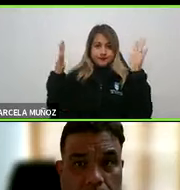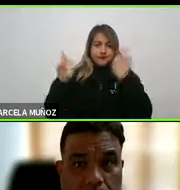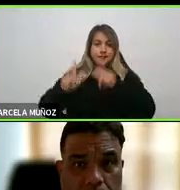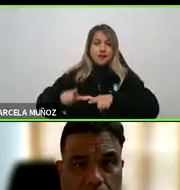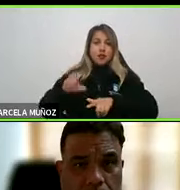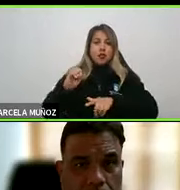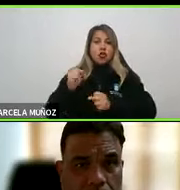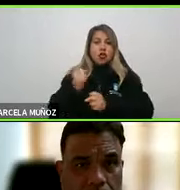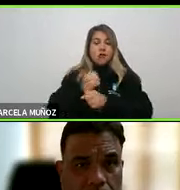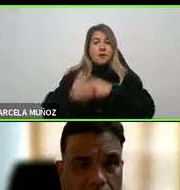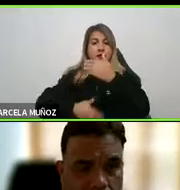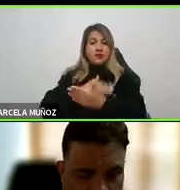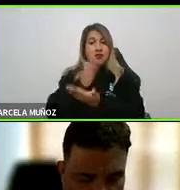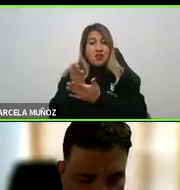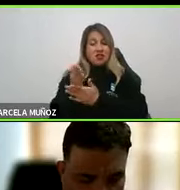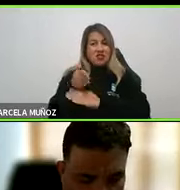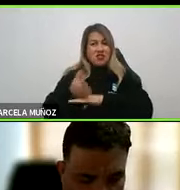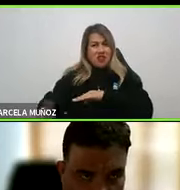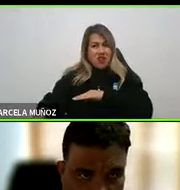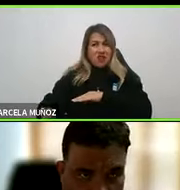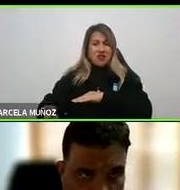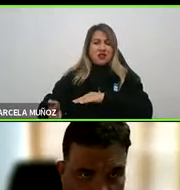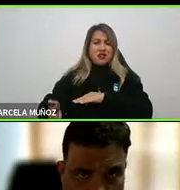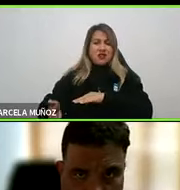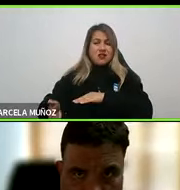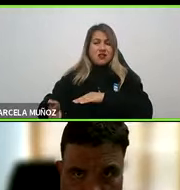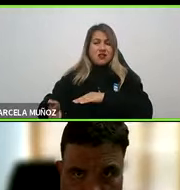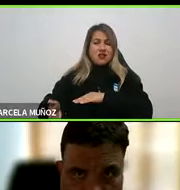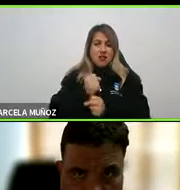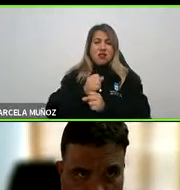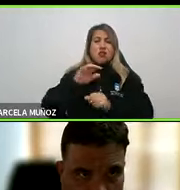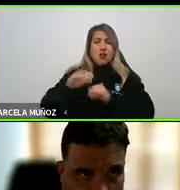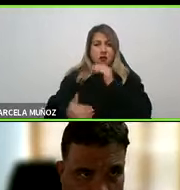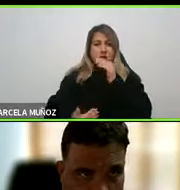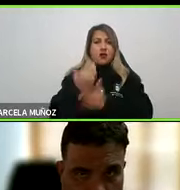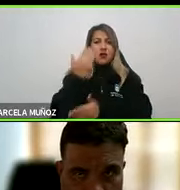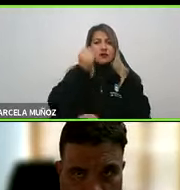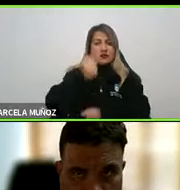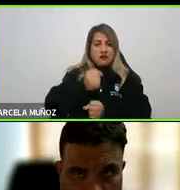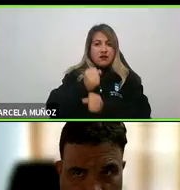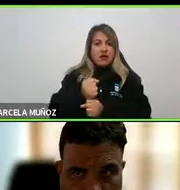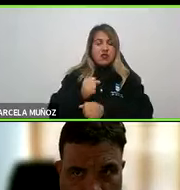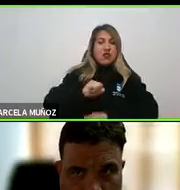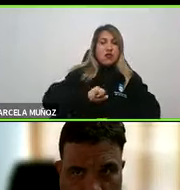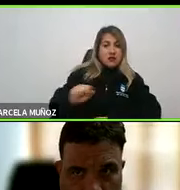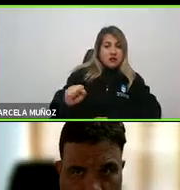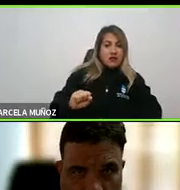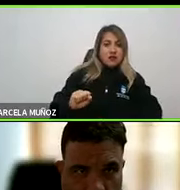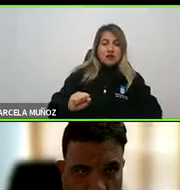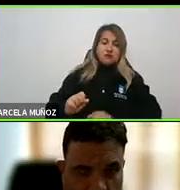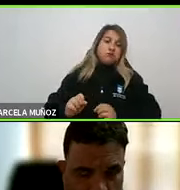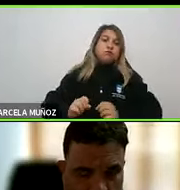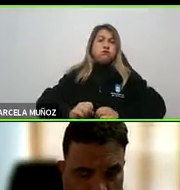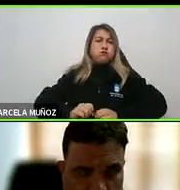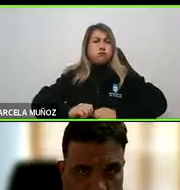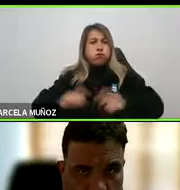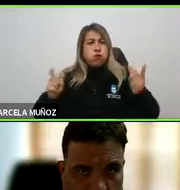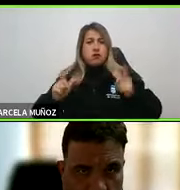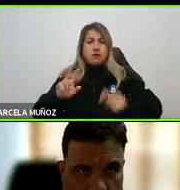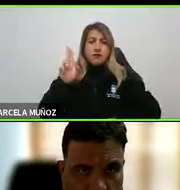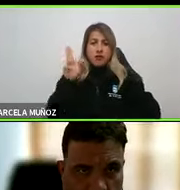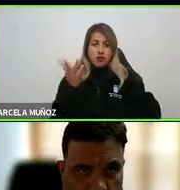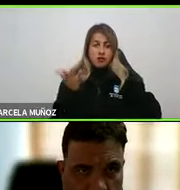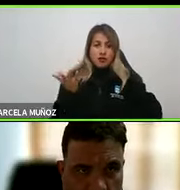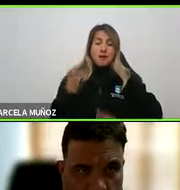operaciones, que también estuvo hasta tarde, que estuvieron prácticamente en algunos lugares de madrugada trabajando para poder evitar que esto siguiera colapsando, cuando esto también depende, en